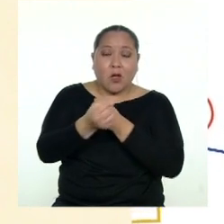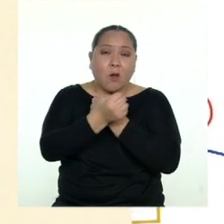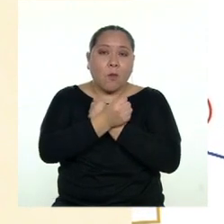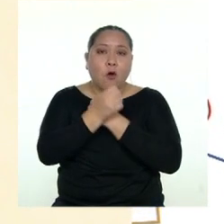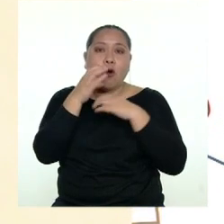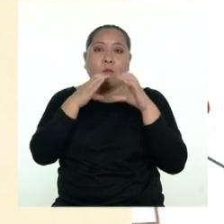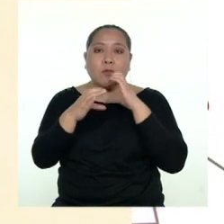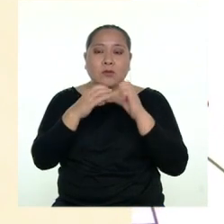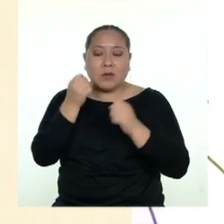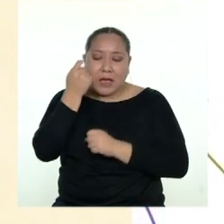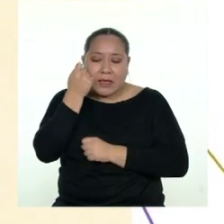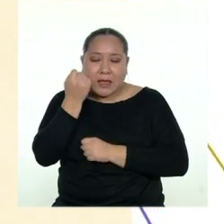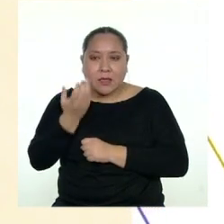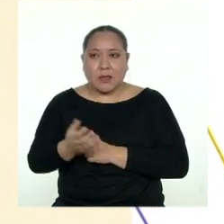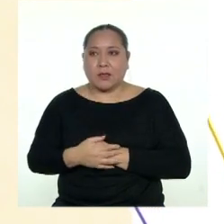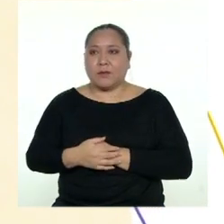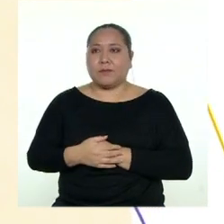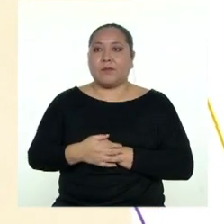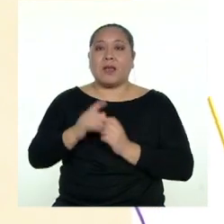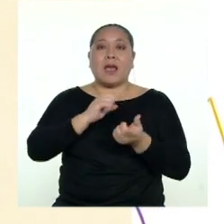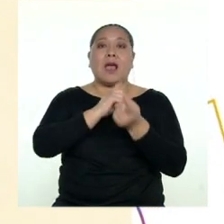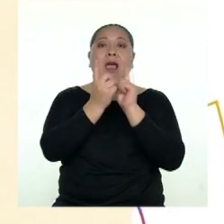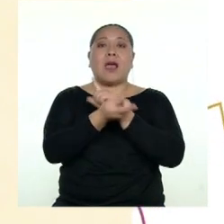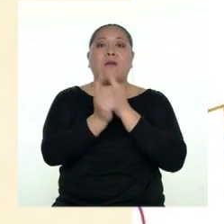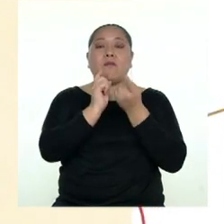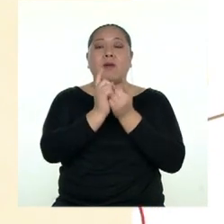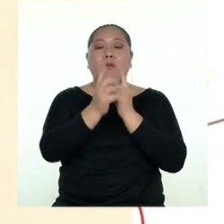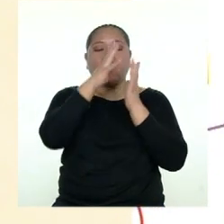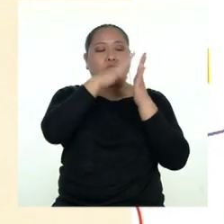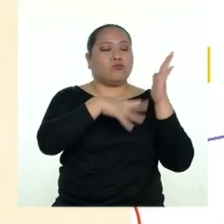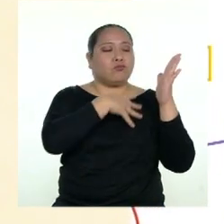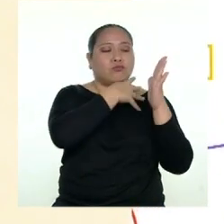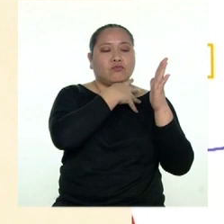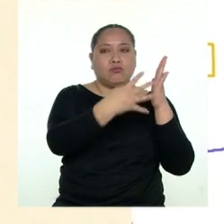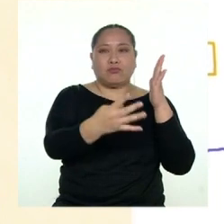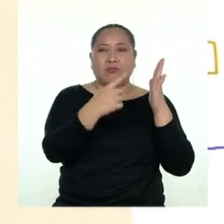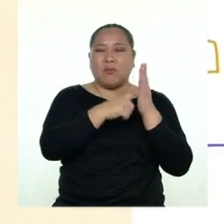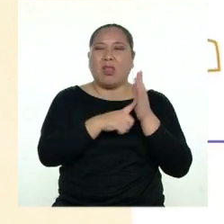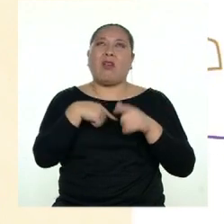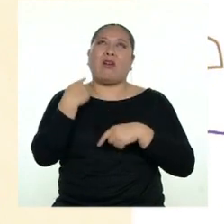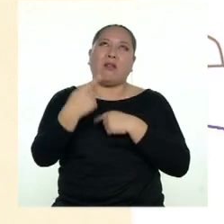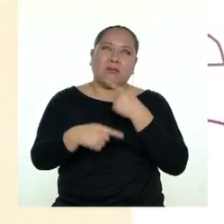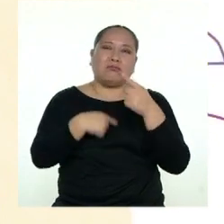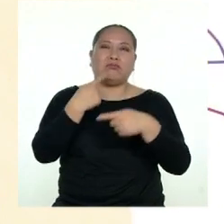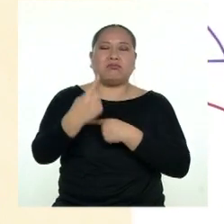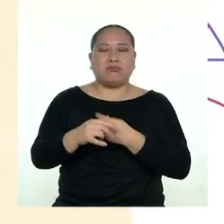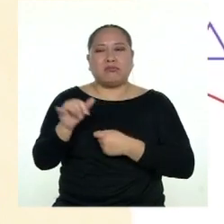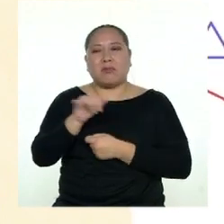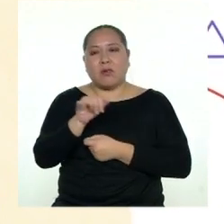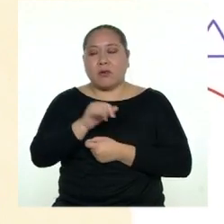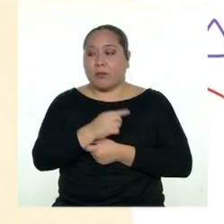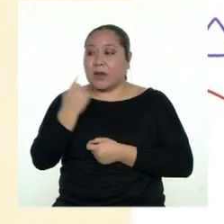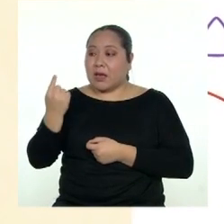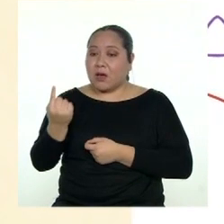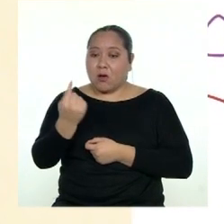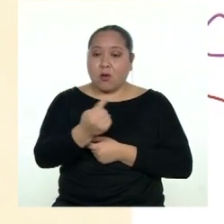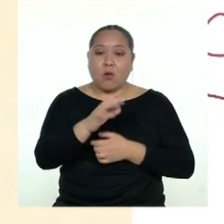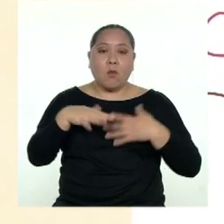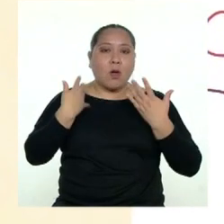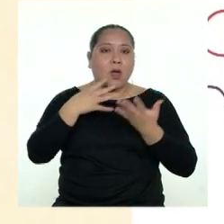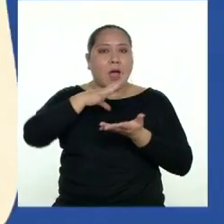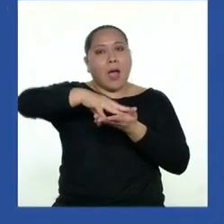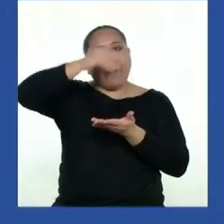y la comprensión. Rotemos las actividades domésticas para no caer en la rutina y para que cada quien aprenda algo